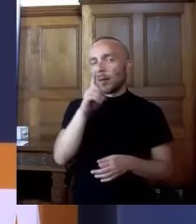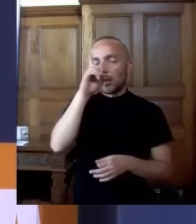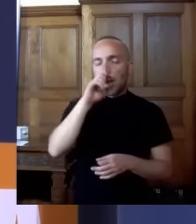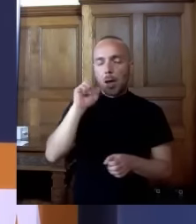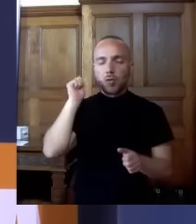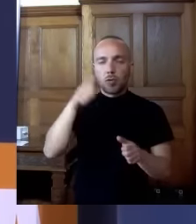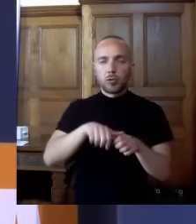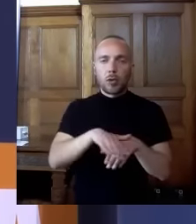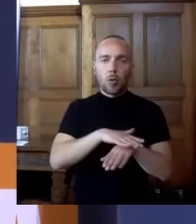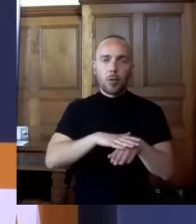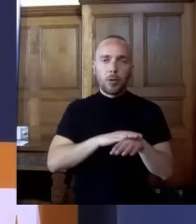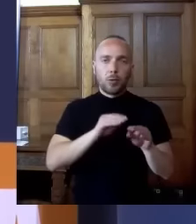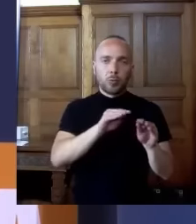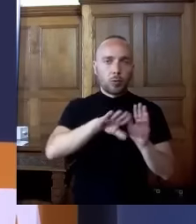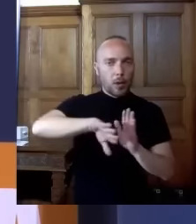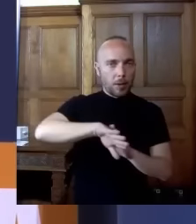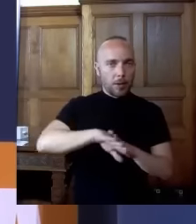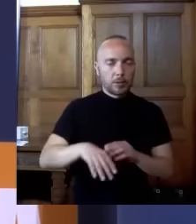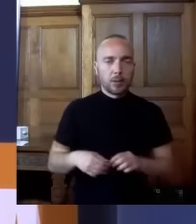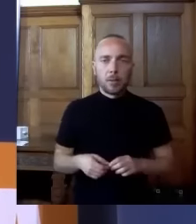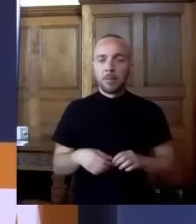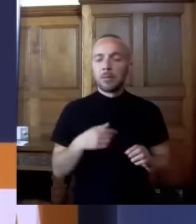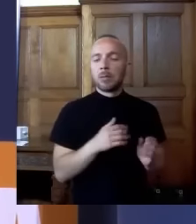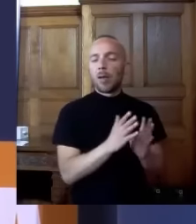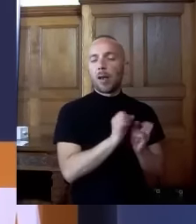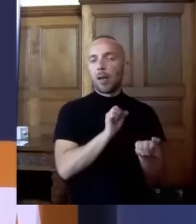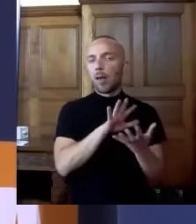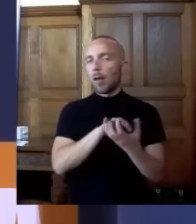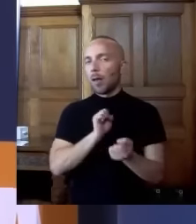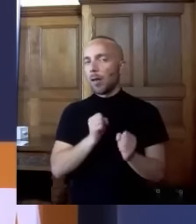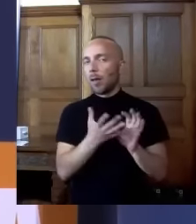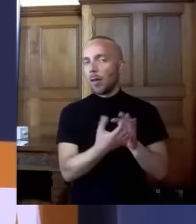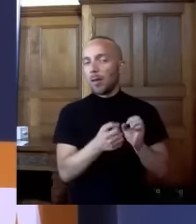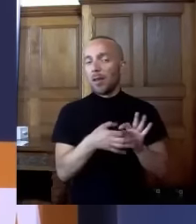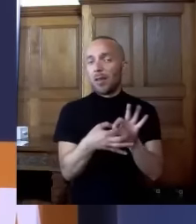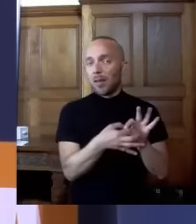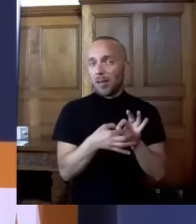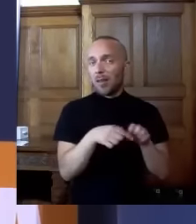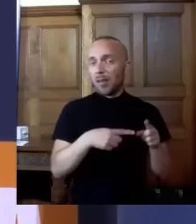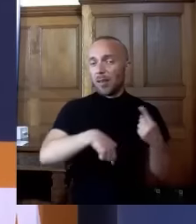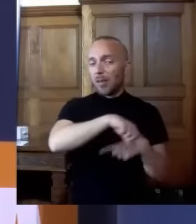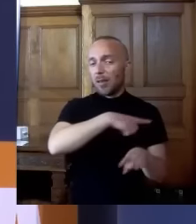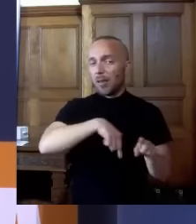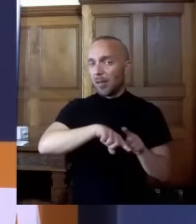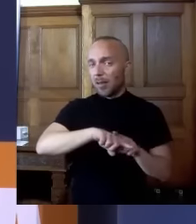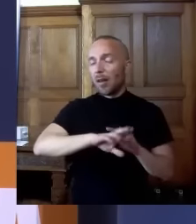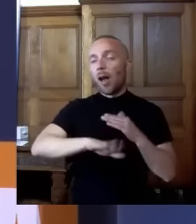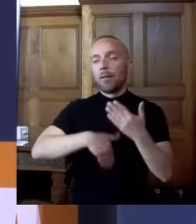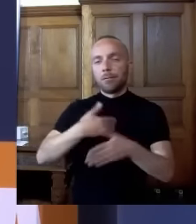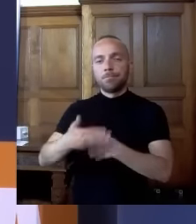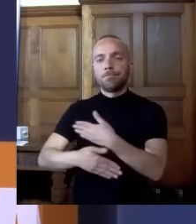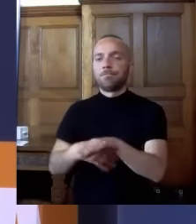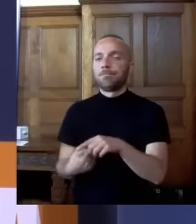gobierno de la derecha y de estas inercias han derivado precisamente de estas inercias han derivado todos los